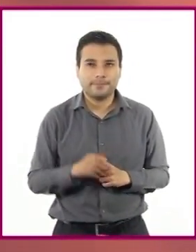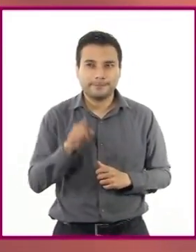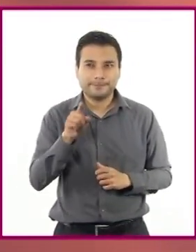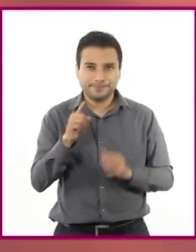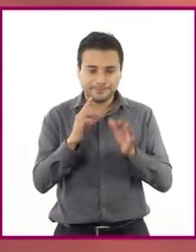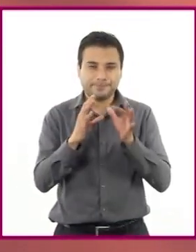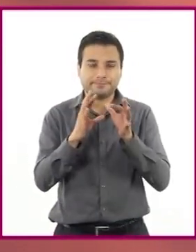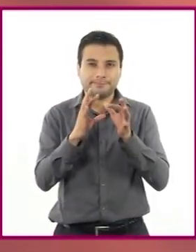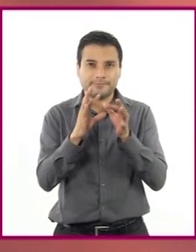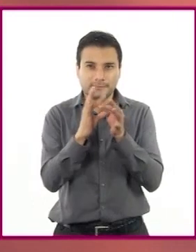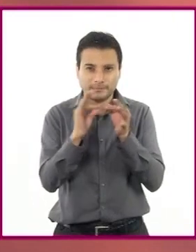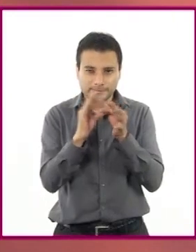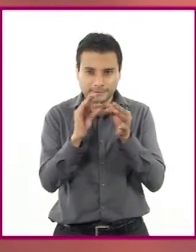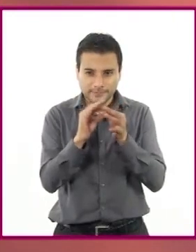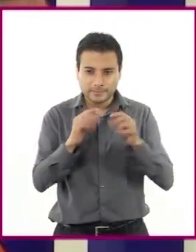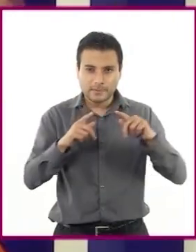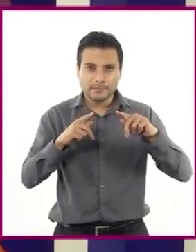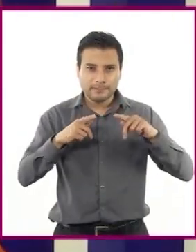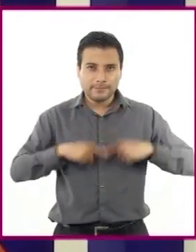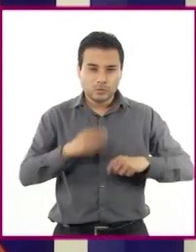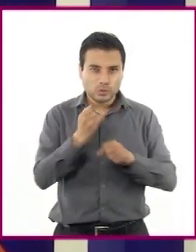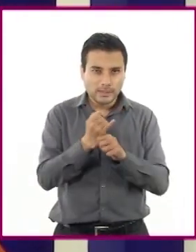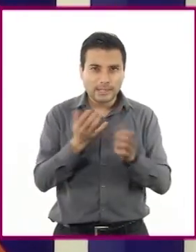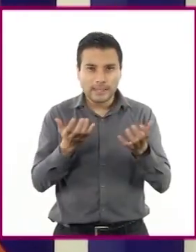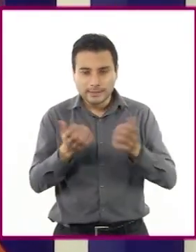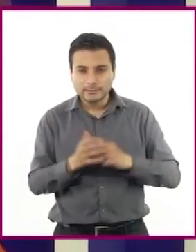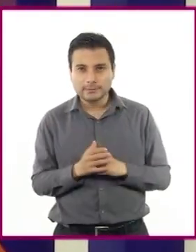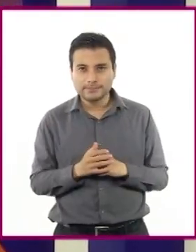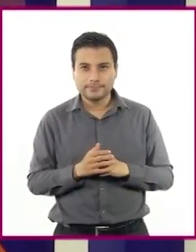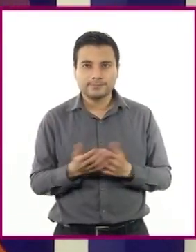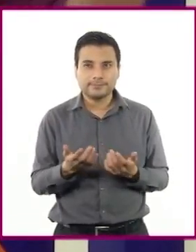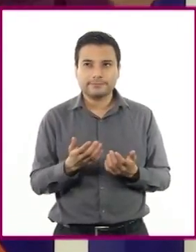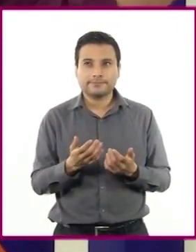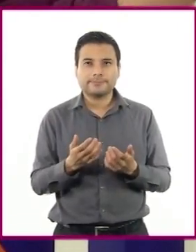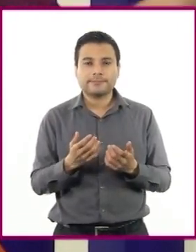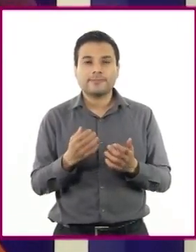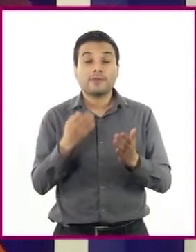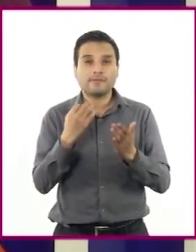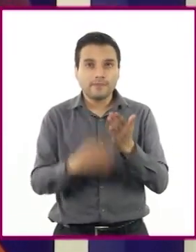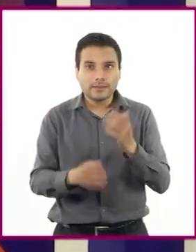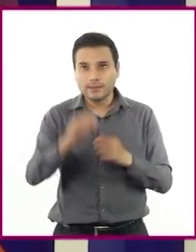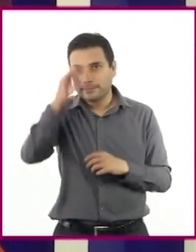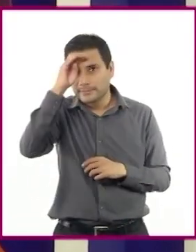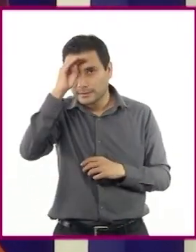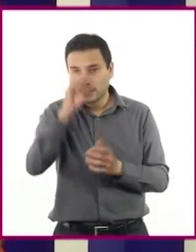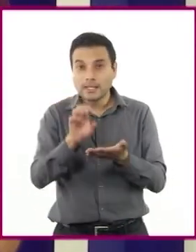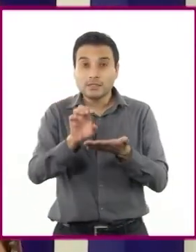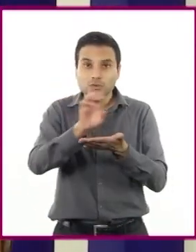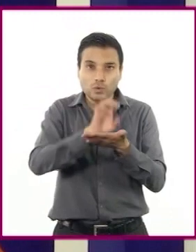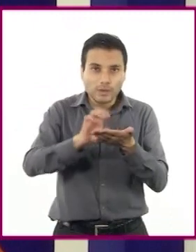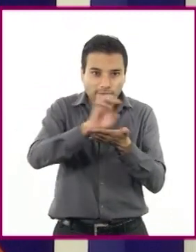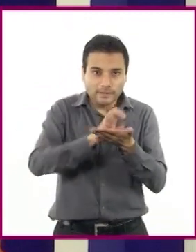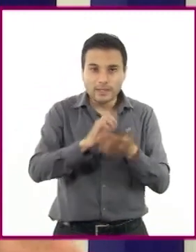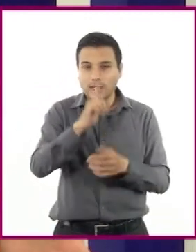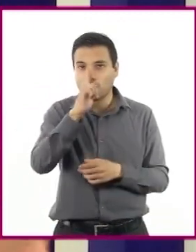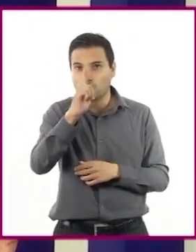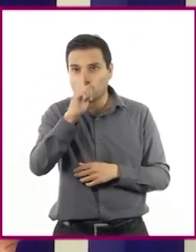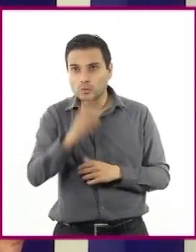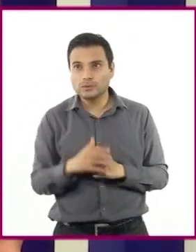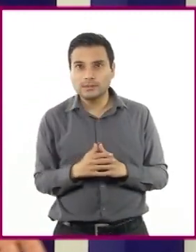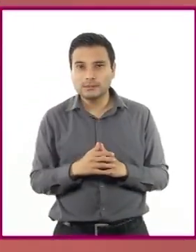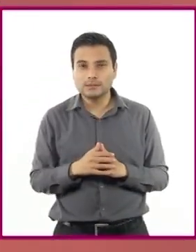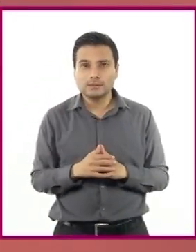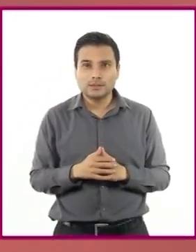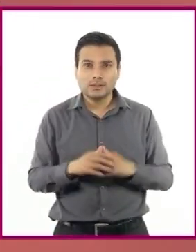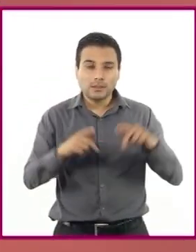diferentes aspectos que van a intervenir como escenografía, luces, sonidos e indicaciones para los